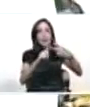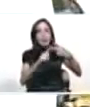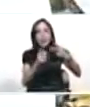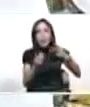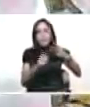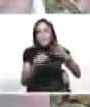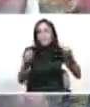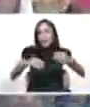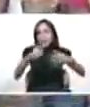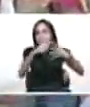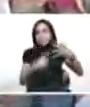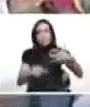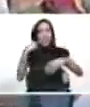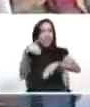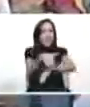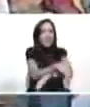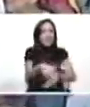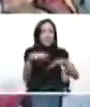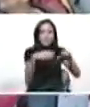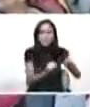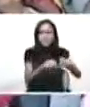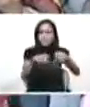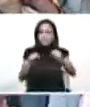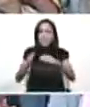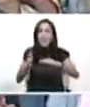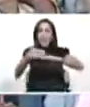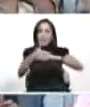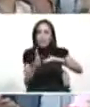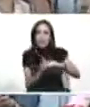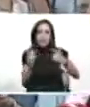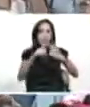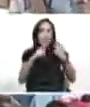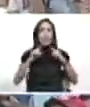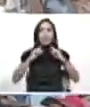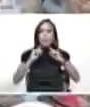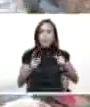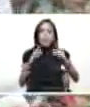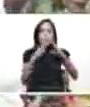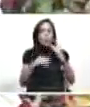para tomar todas las calles, avenidas y autopistas del país,